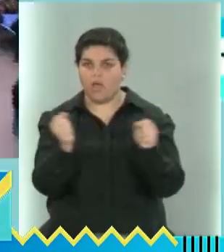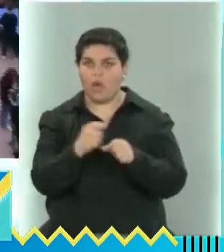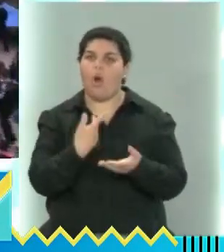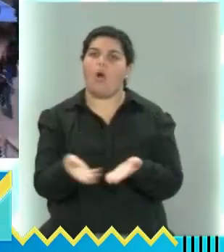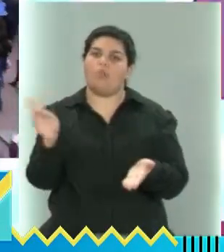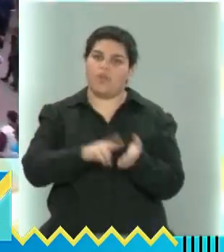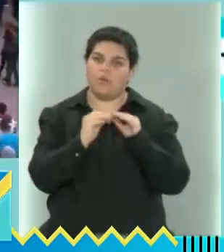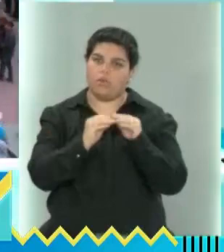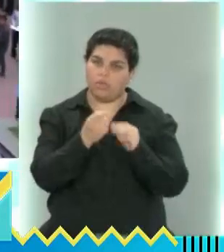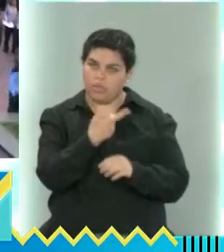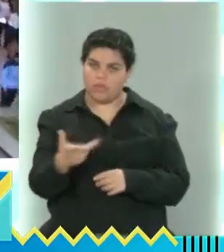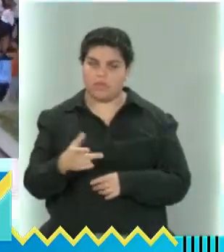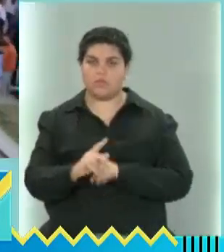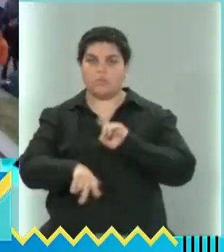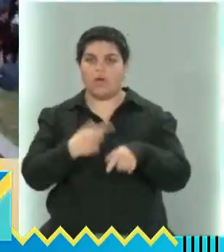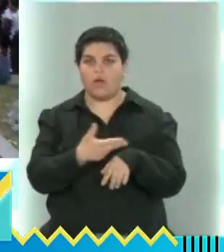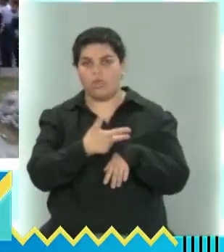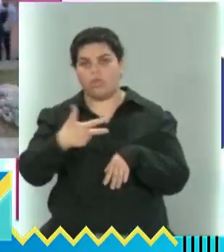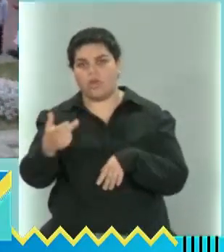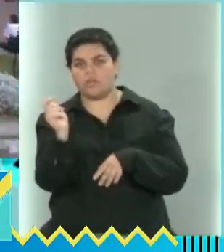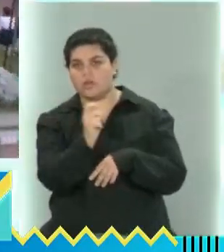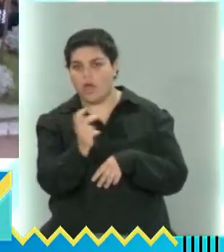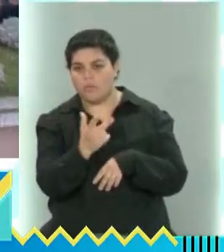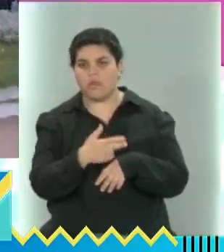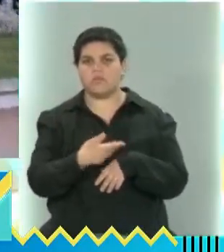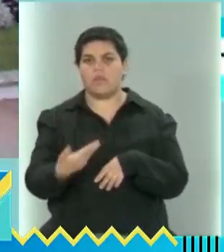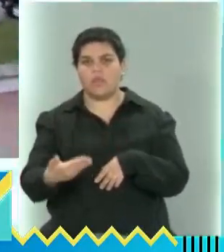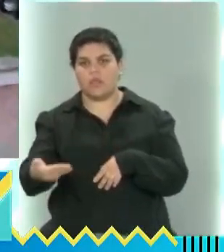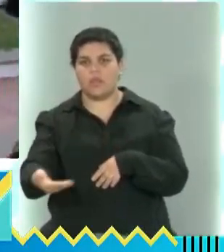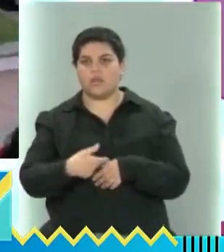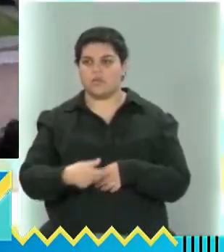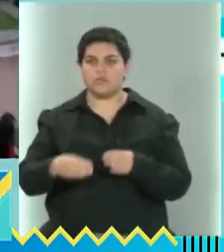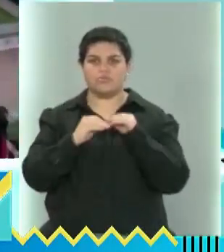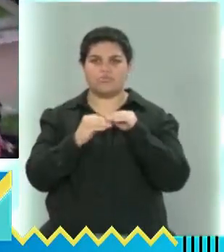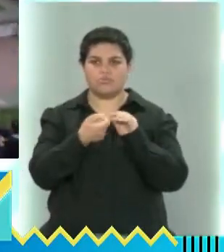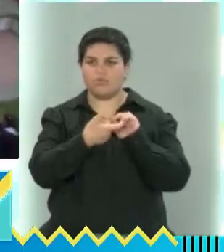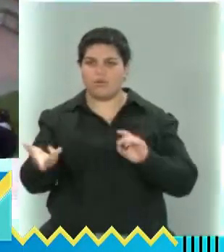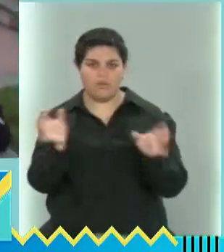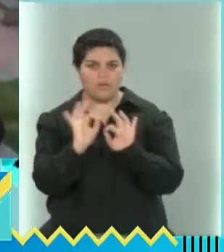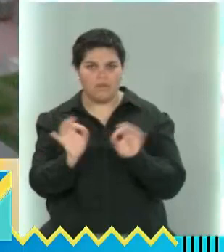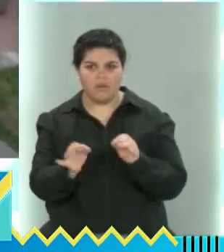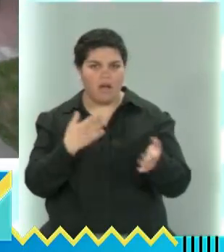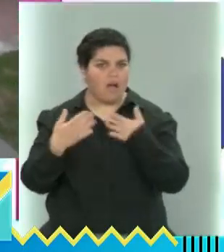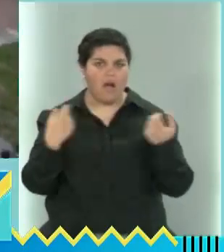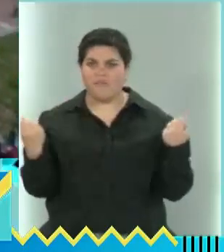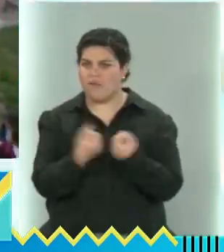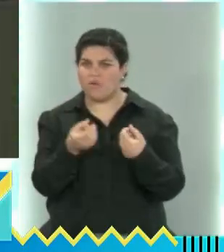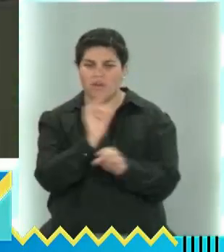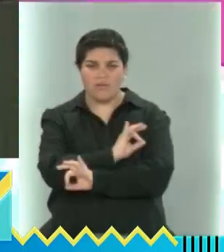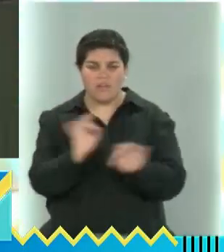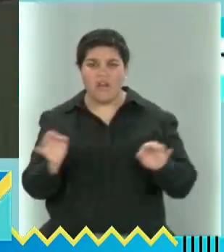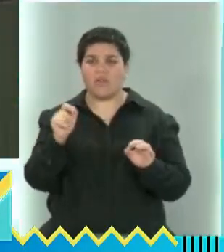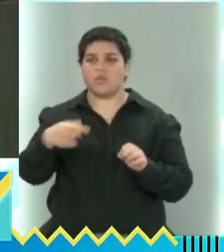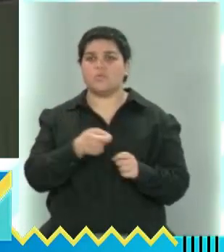después esperar 3 meses hasta agosto, y todavía no tener la paritaria cerrada, ni la